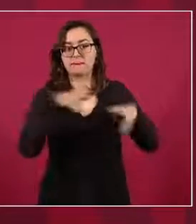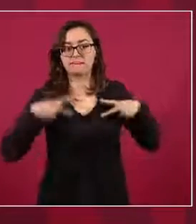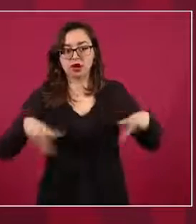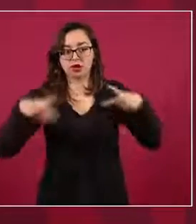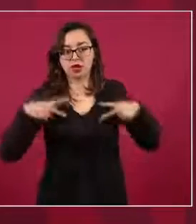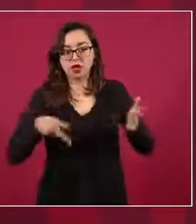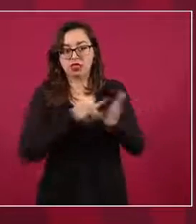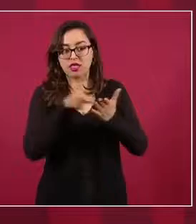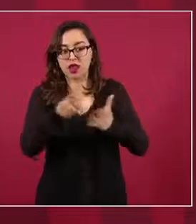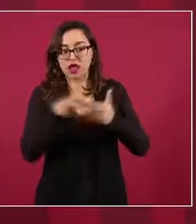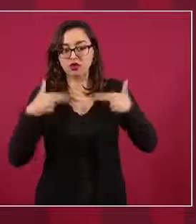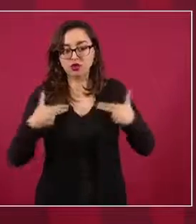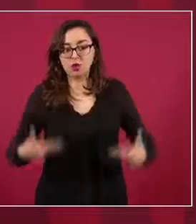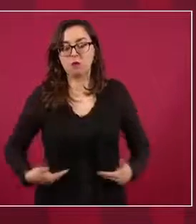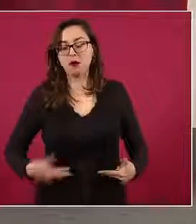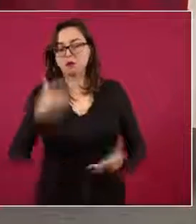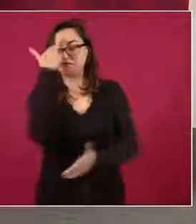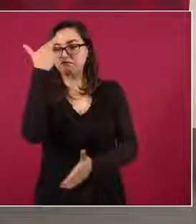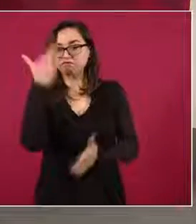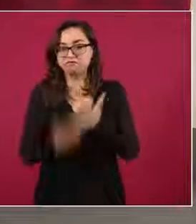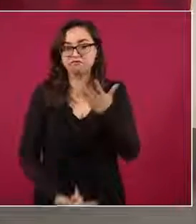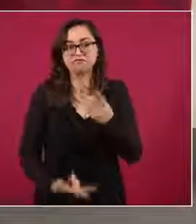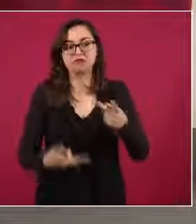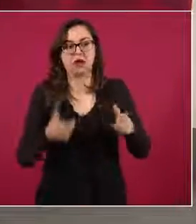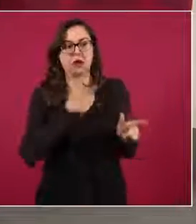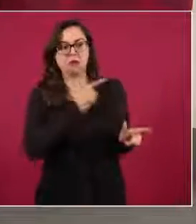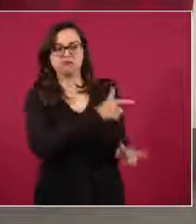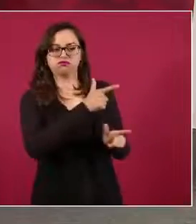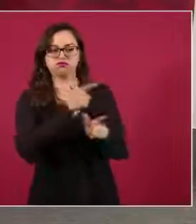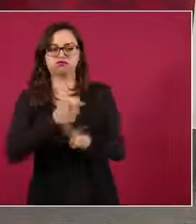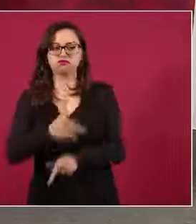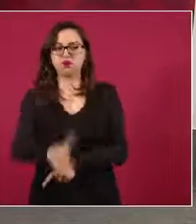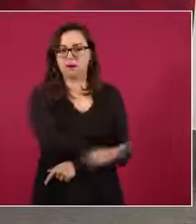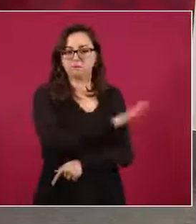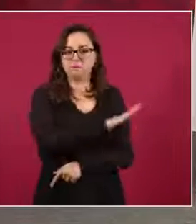a la gente y que no hay masacres y que